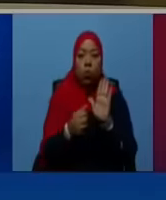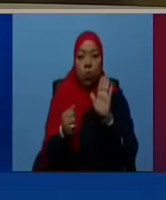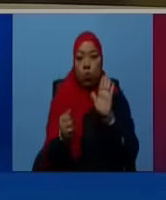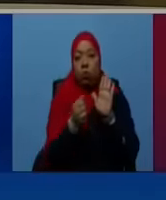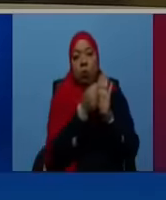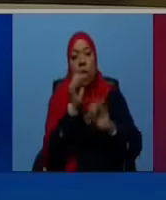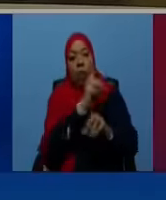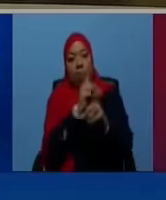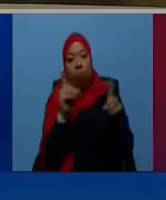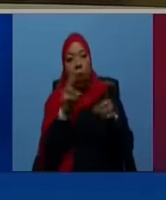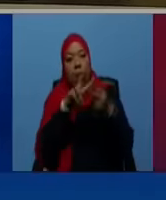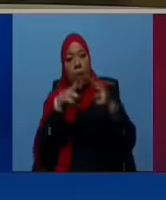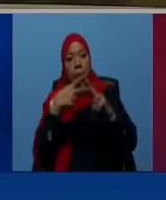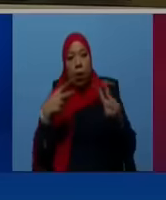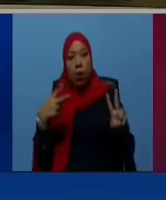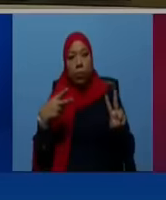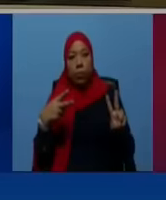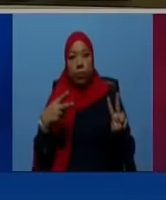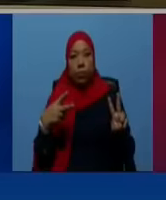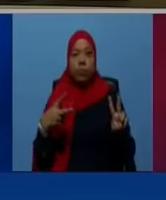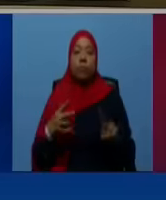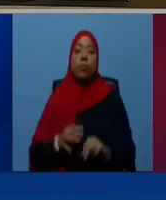de la democracia y la paz.